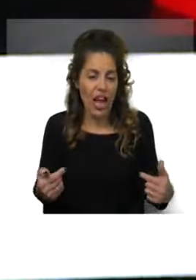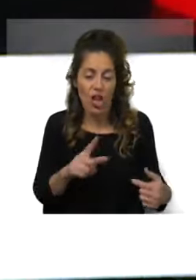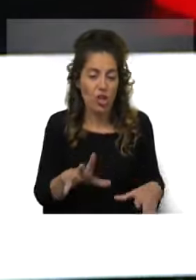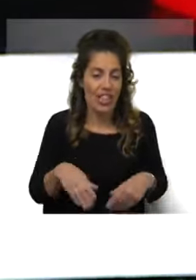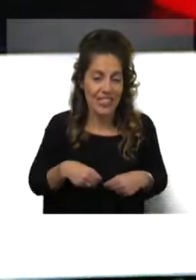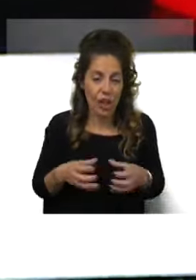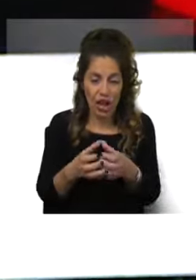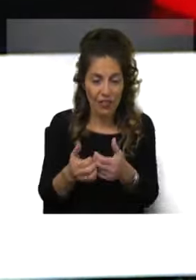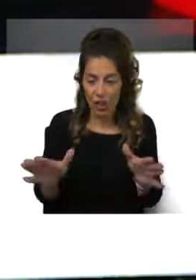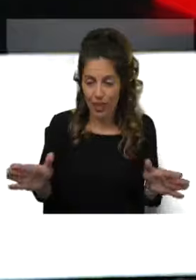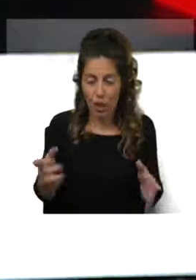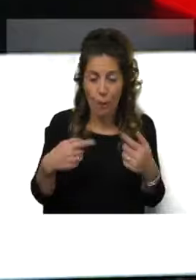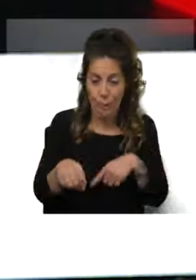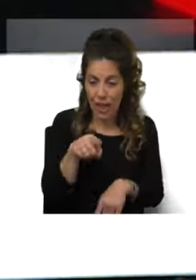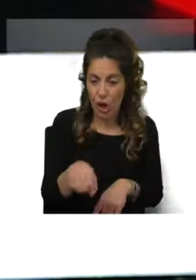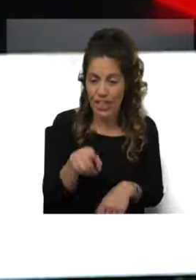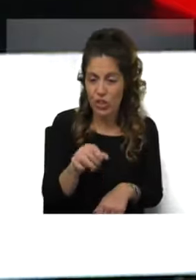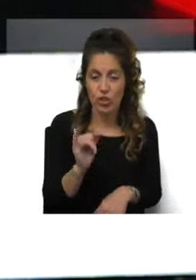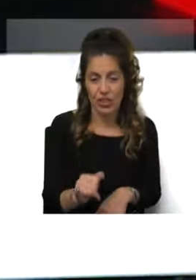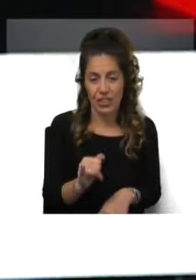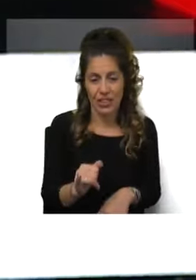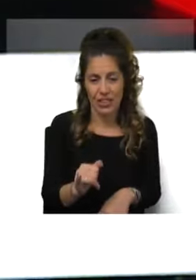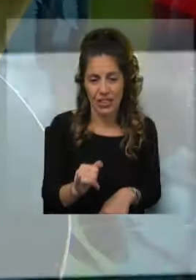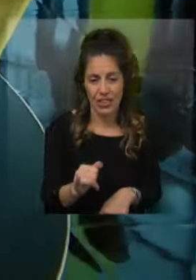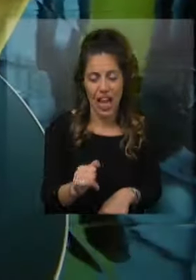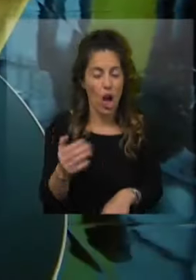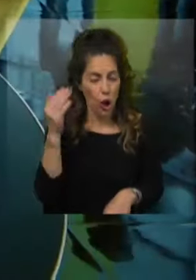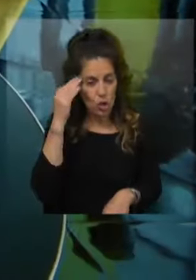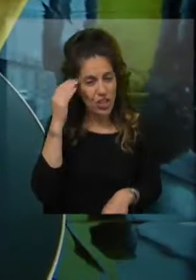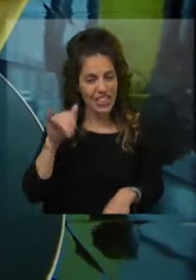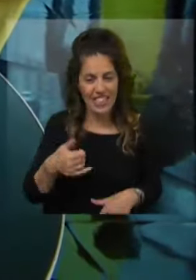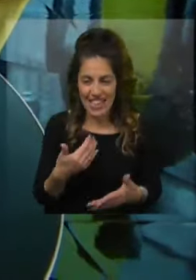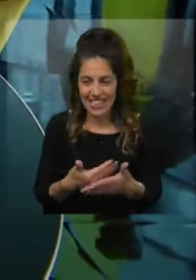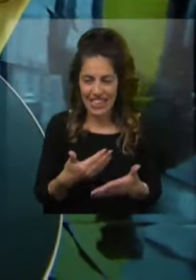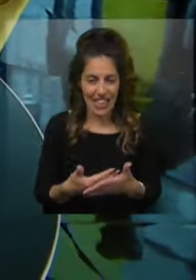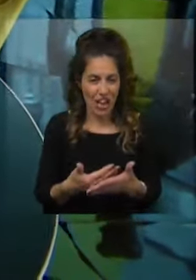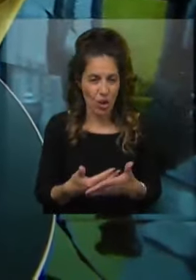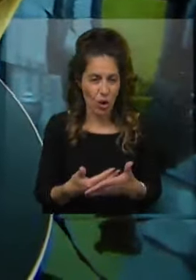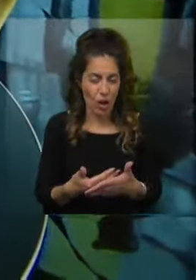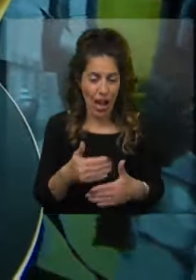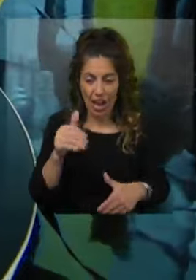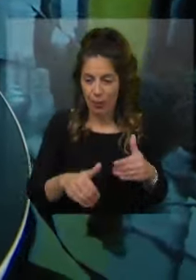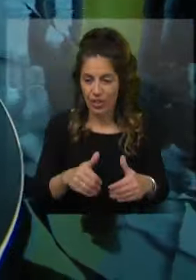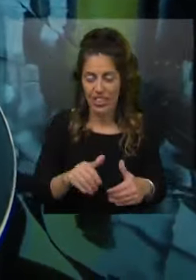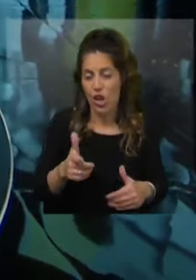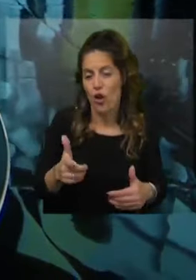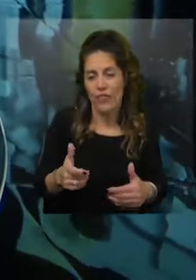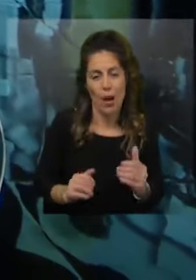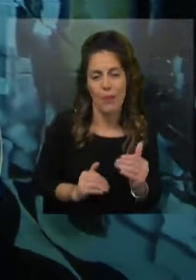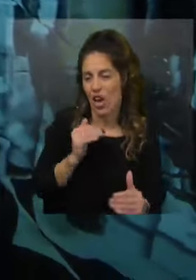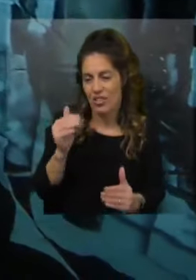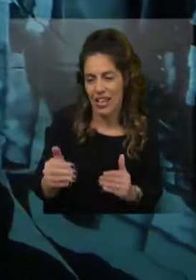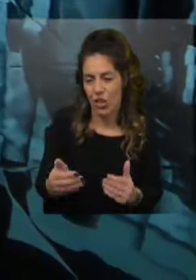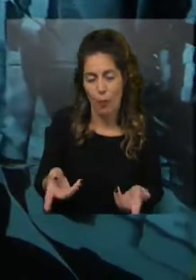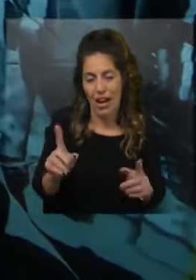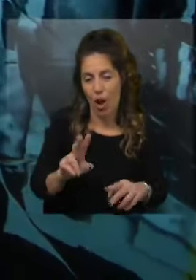Cabildo pero es decir el consciente Además ya cercano el tiempo electoral de que ya no había pegado El Salto como para